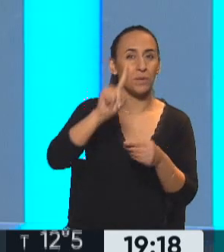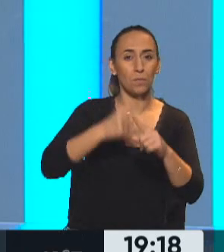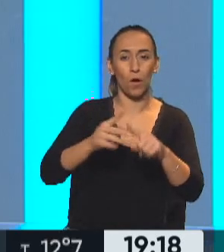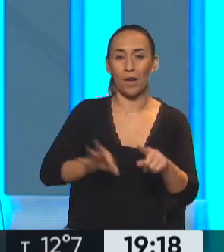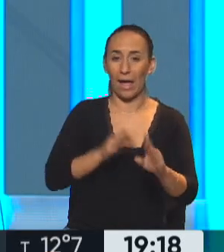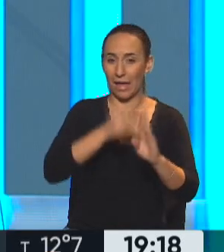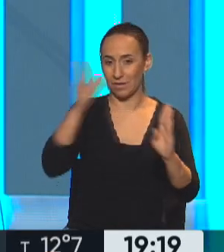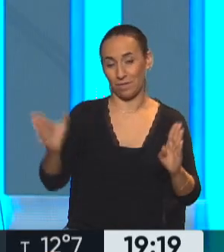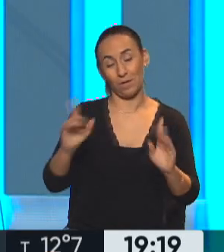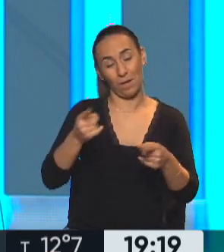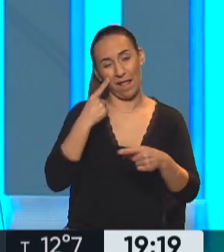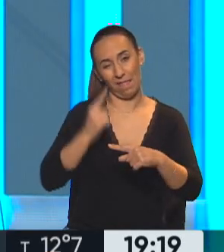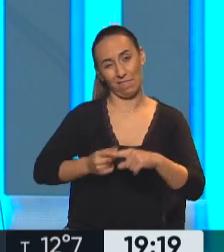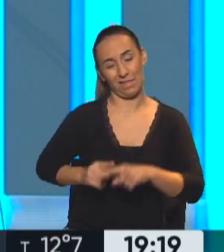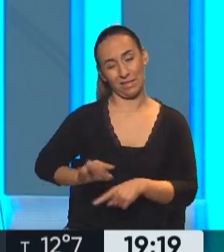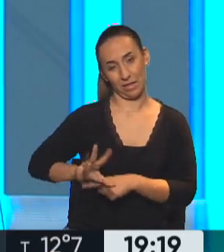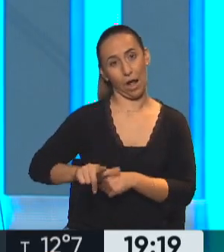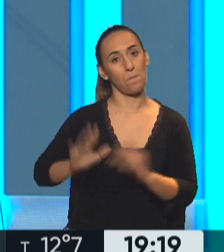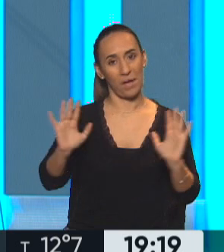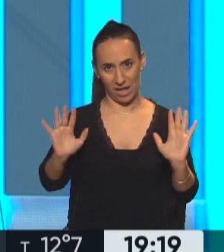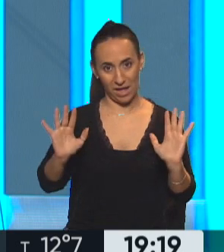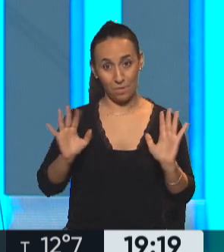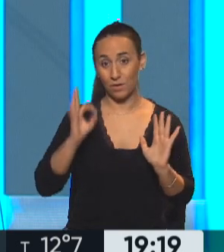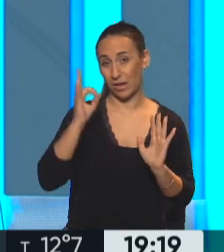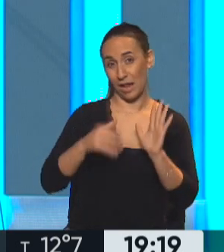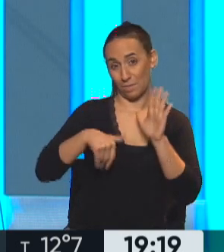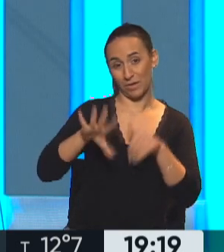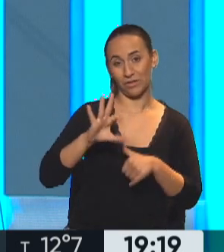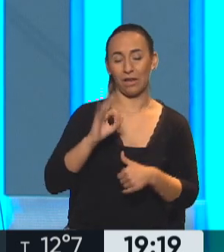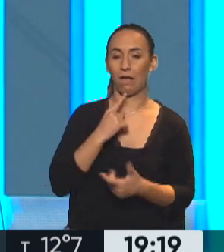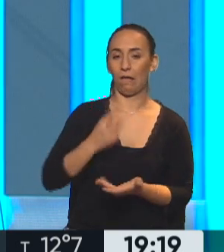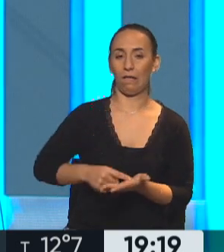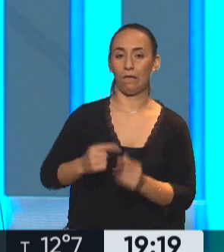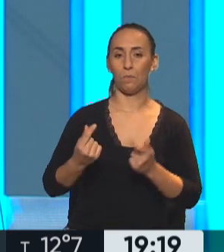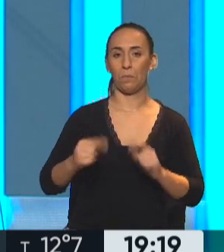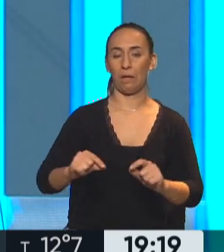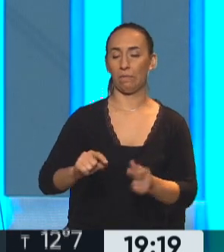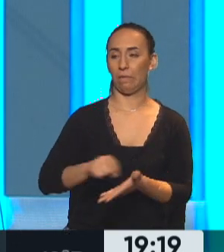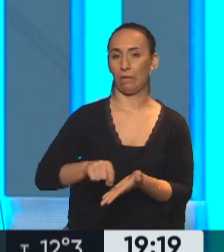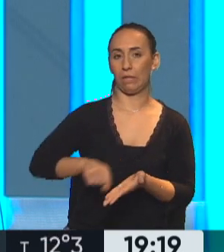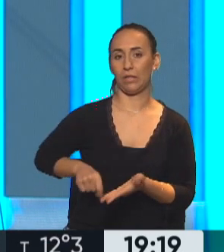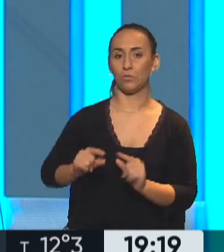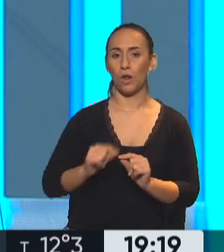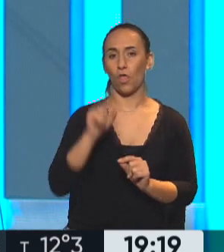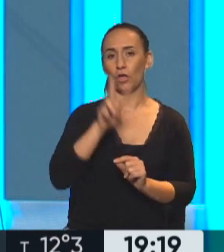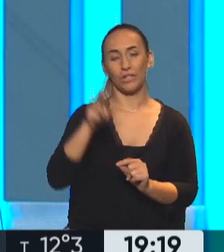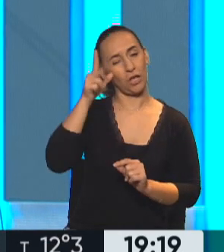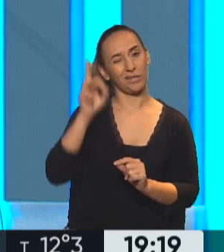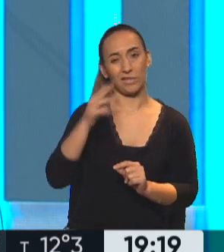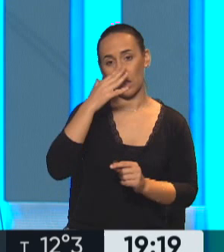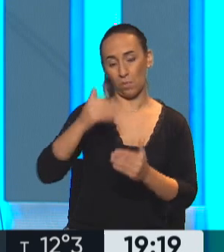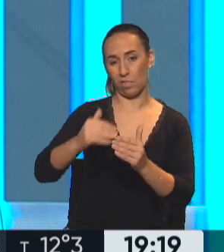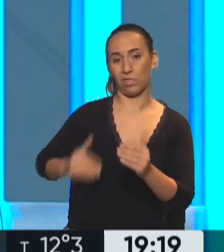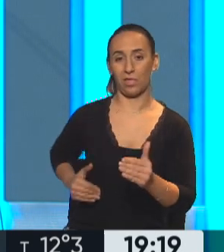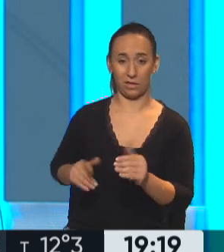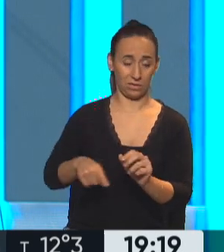cuenta medio tramposa. La cuenta... Porque la mayoría de esos los resuelve con un parrafito con el famoso 280 y el resto son todas